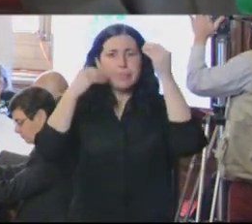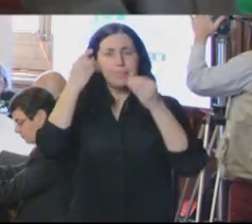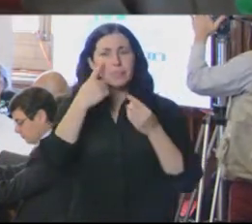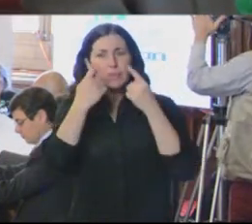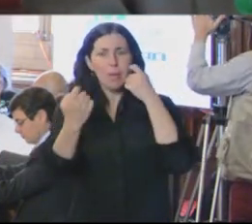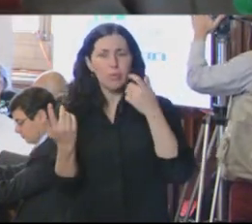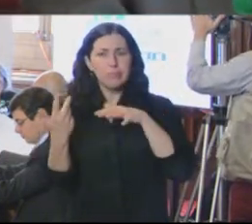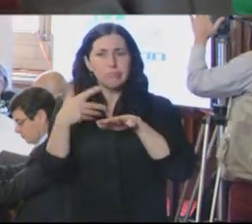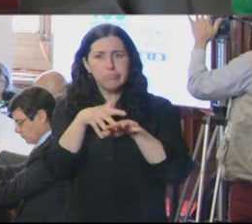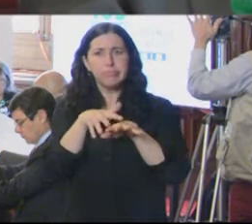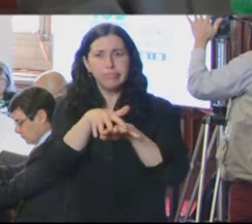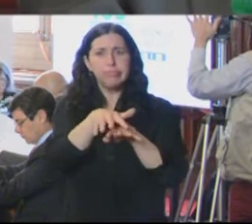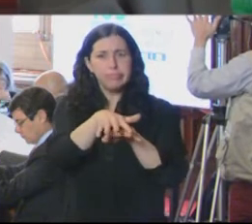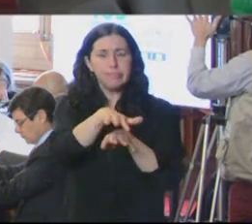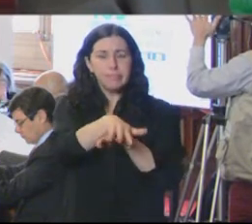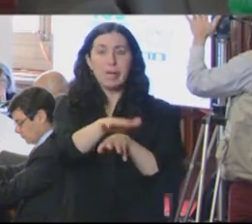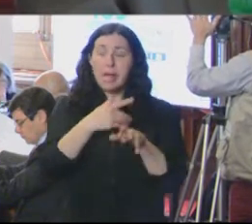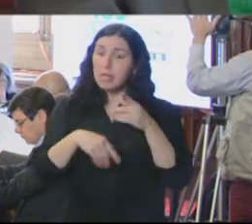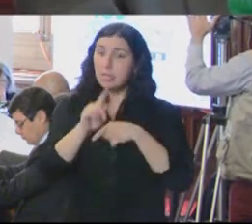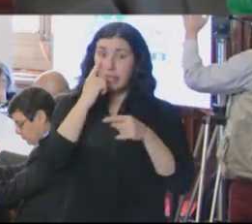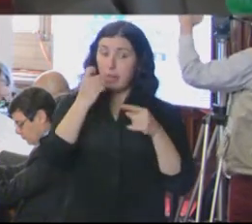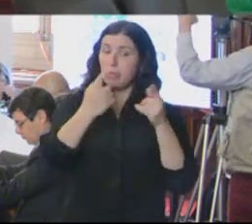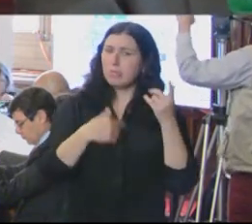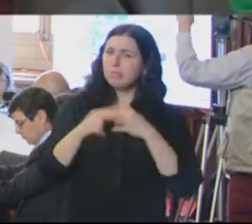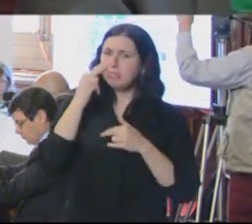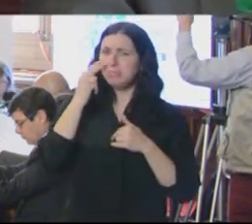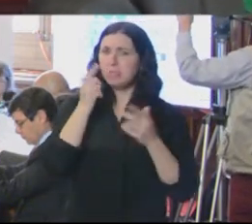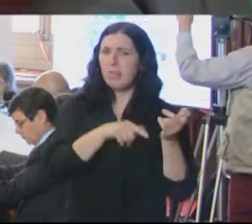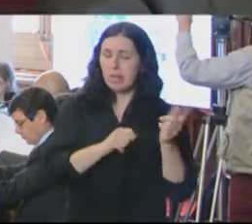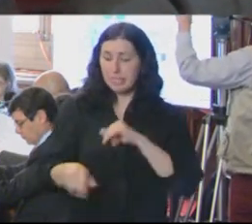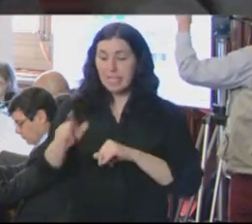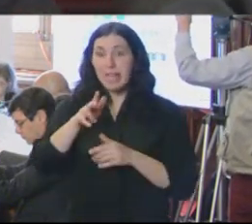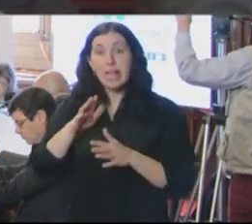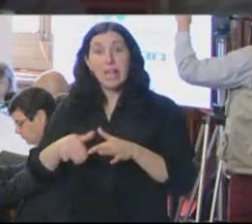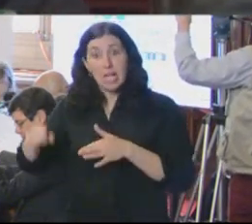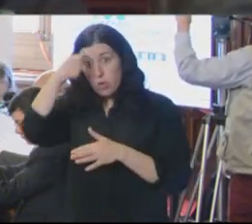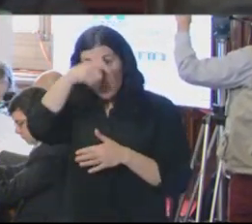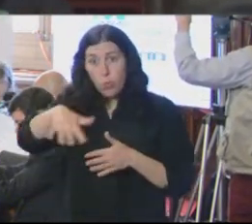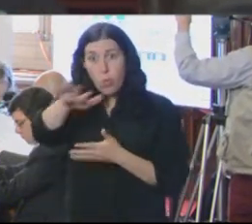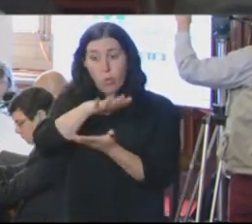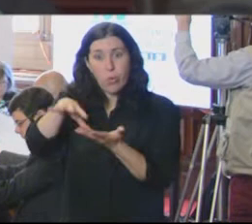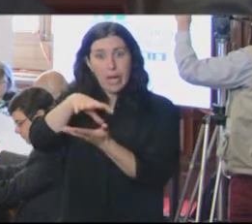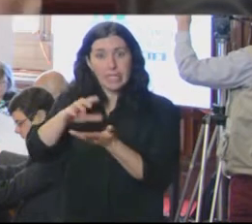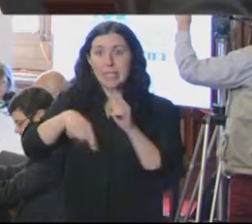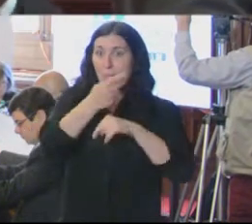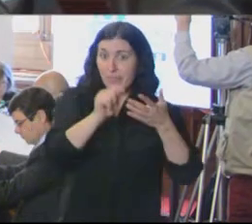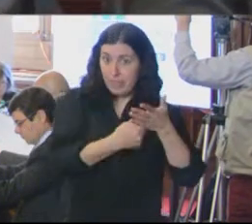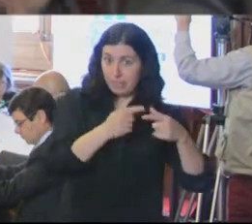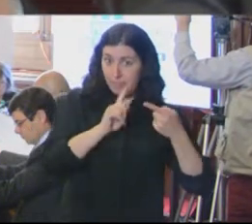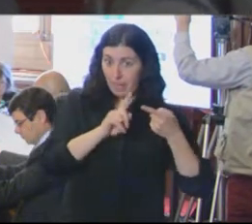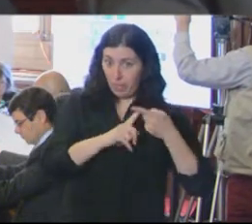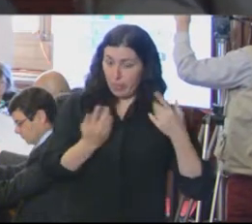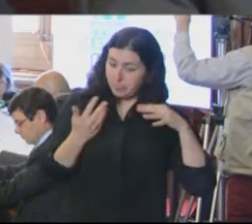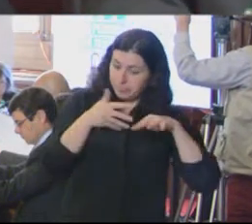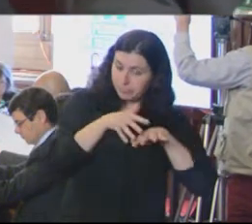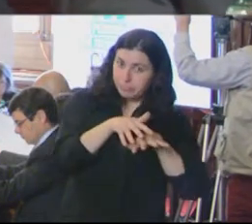la situación de los defensores de derechos humanos en zonas rurales, luego de la firma del acuerdo